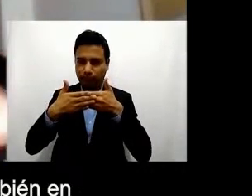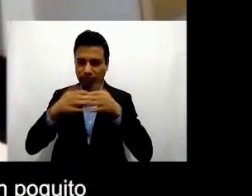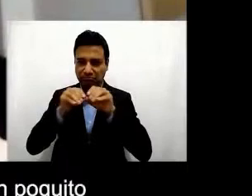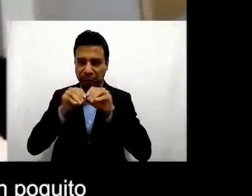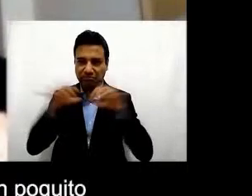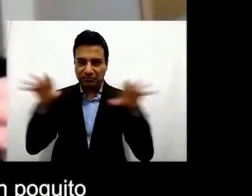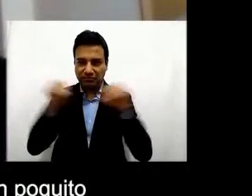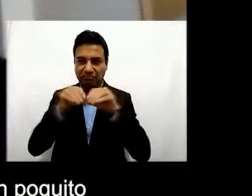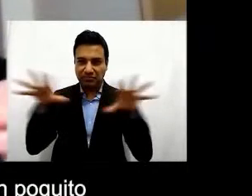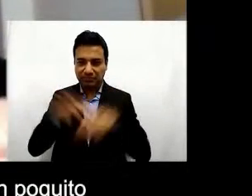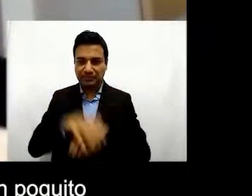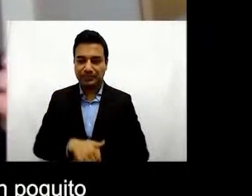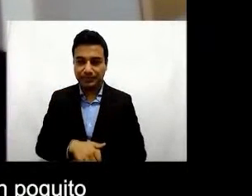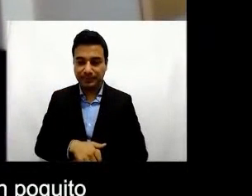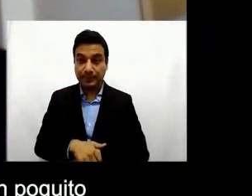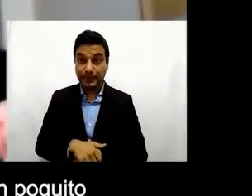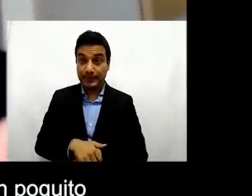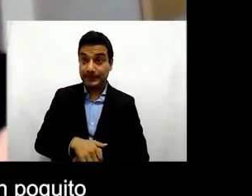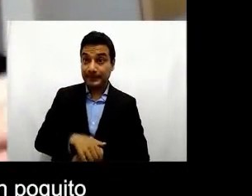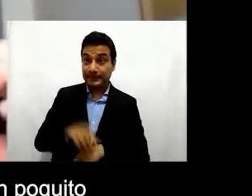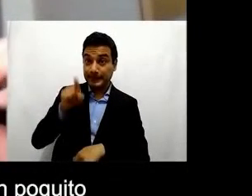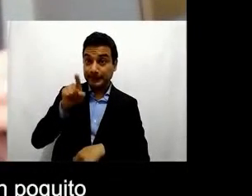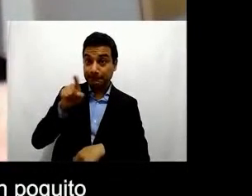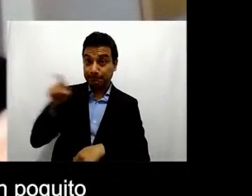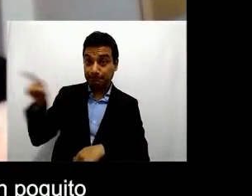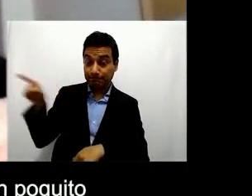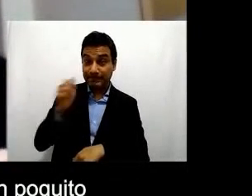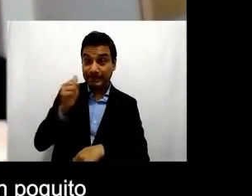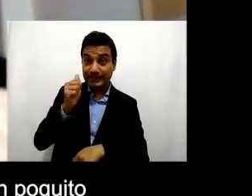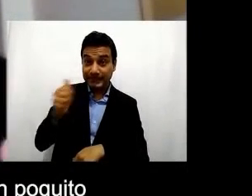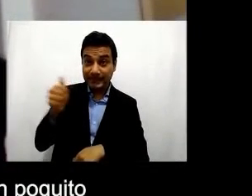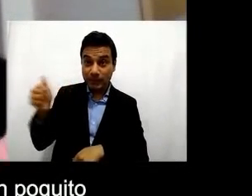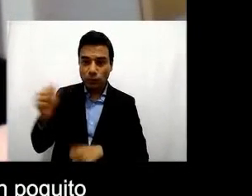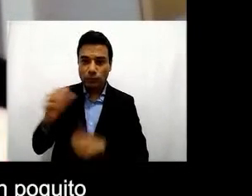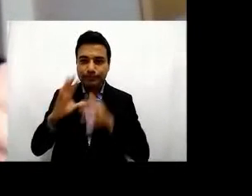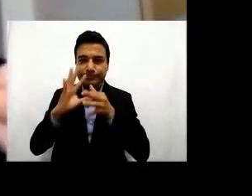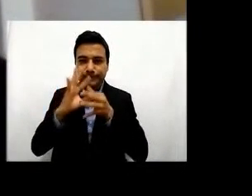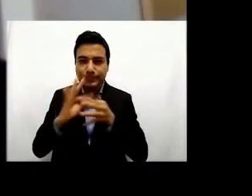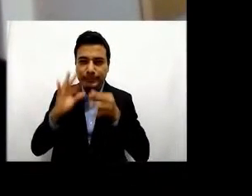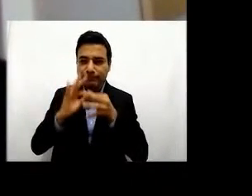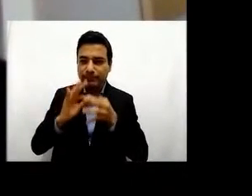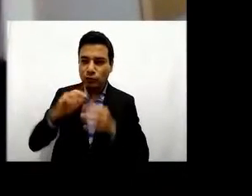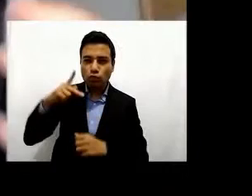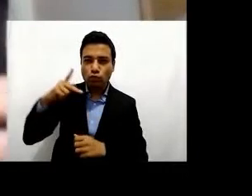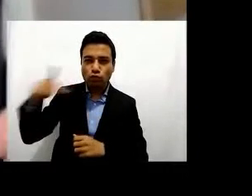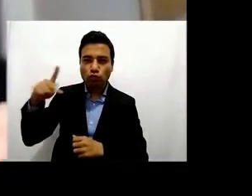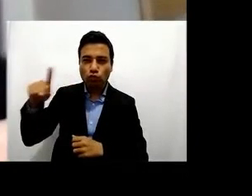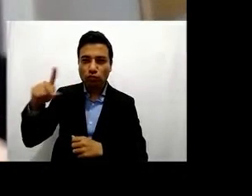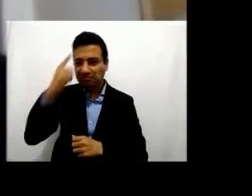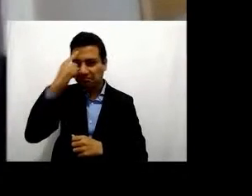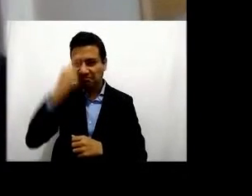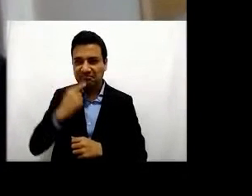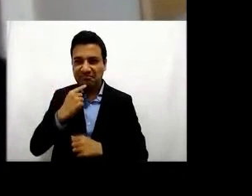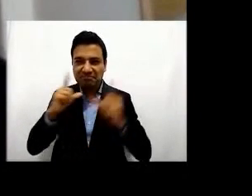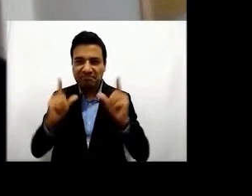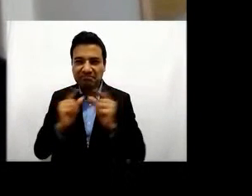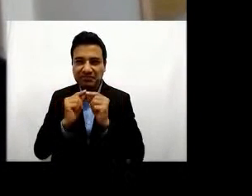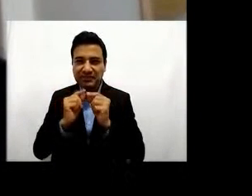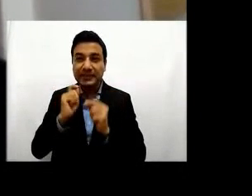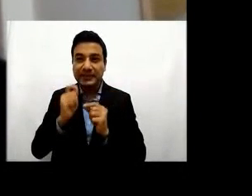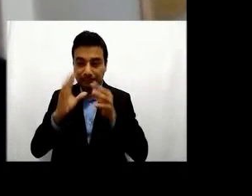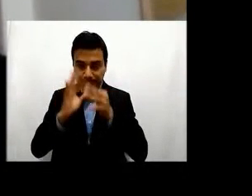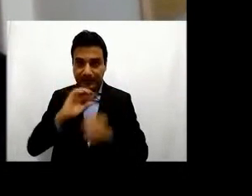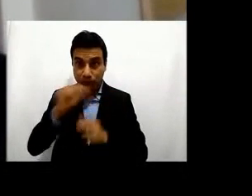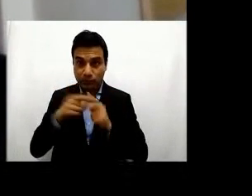Así que vamos a pasar a ellos a que nos cuenten un poquito de una forma muy breve quiénes son y qué hacen, y luego vamos a retomar la conversación